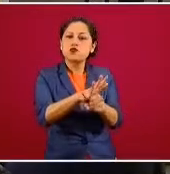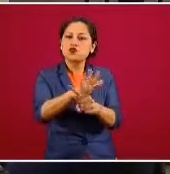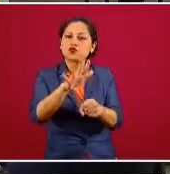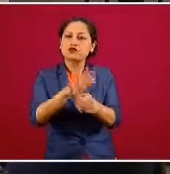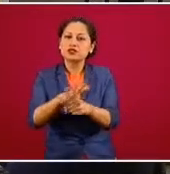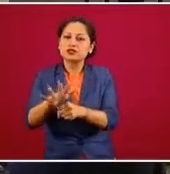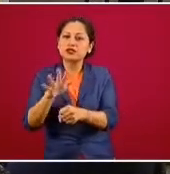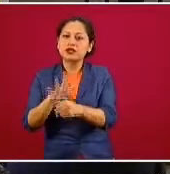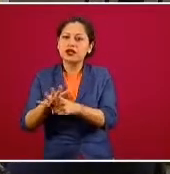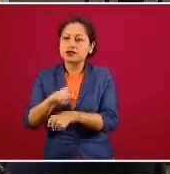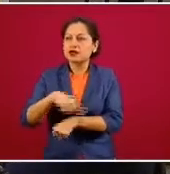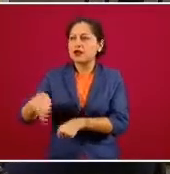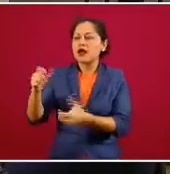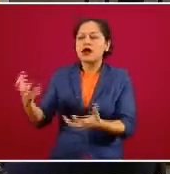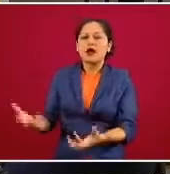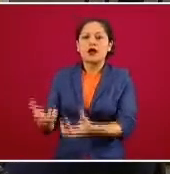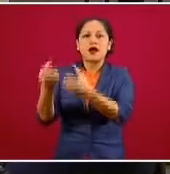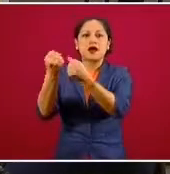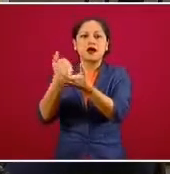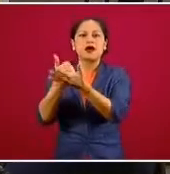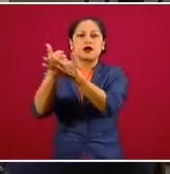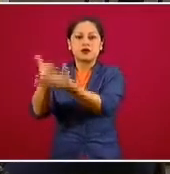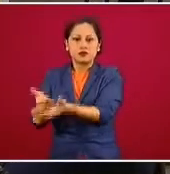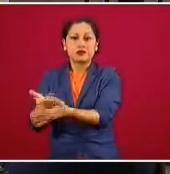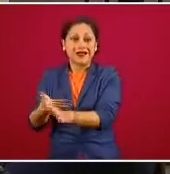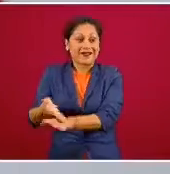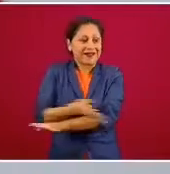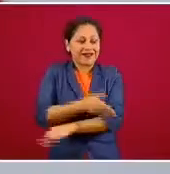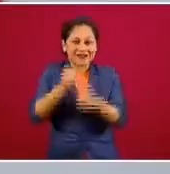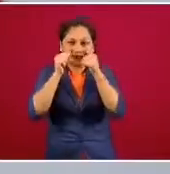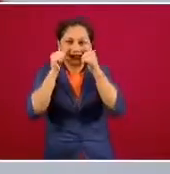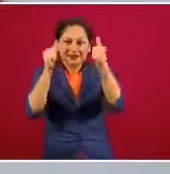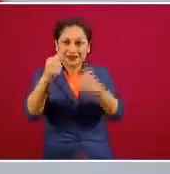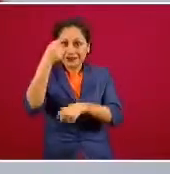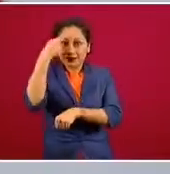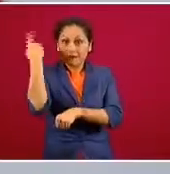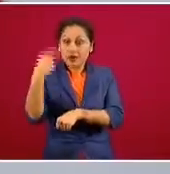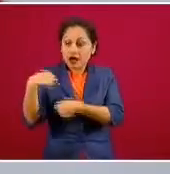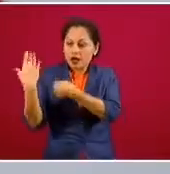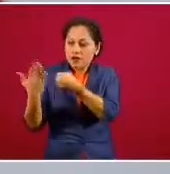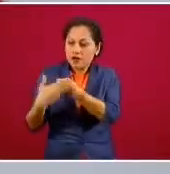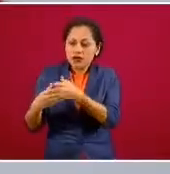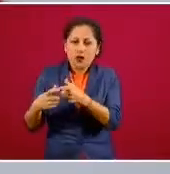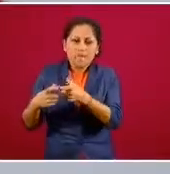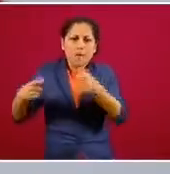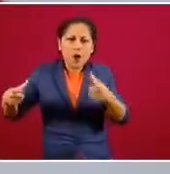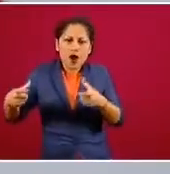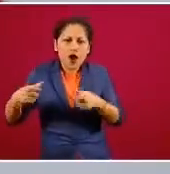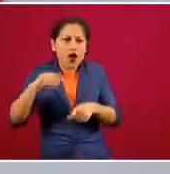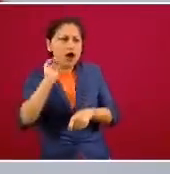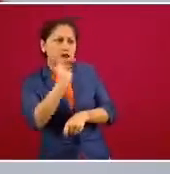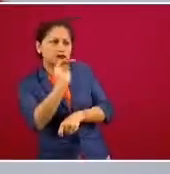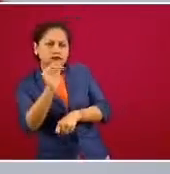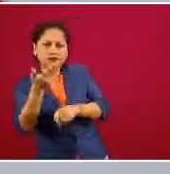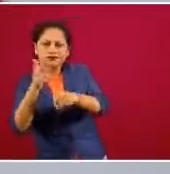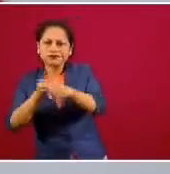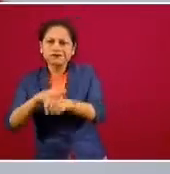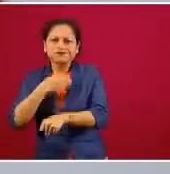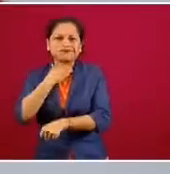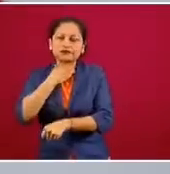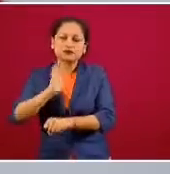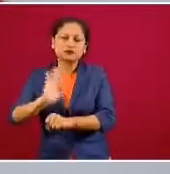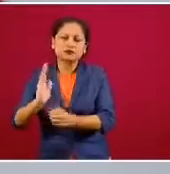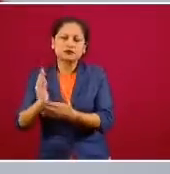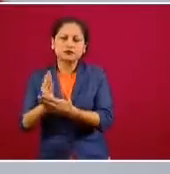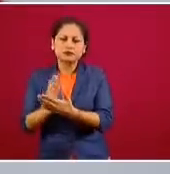tiempos adecuados antes que llegue el momento de máxima intensidad de la demanda de servicios de salud. Y un tercer objetivo que